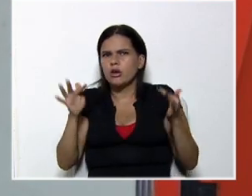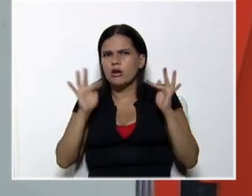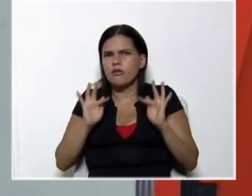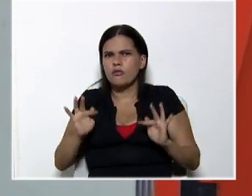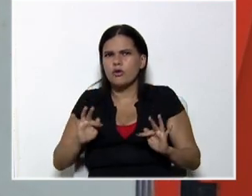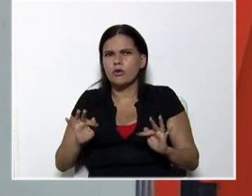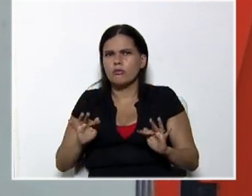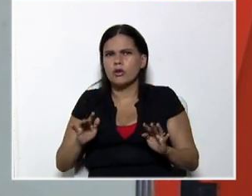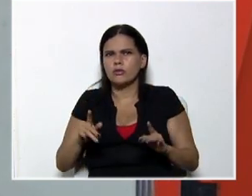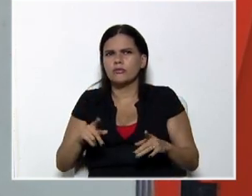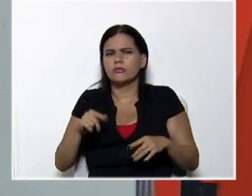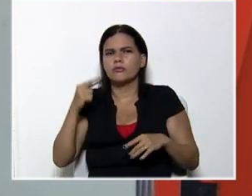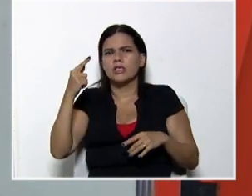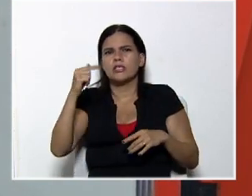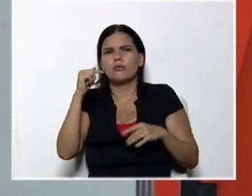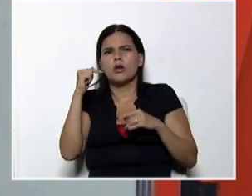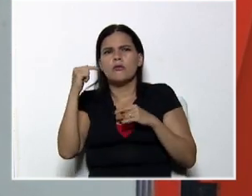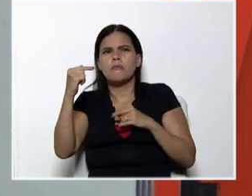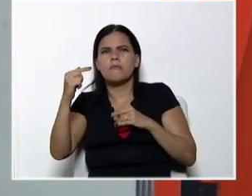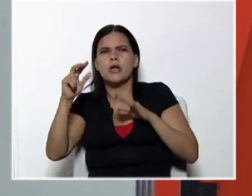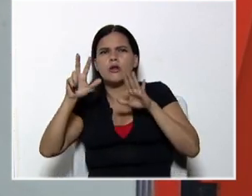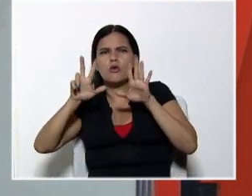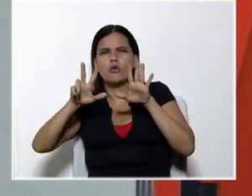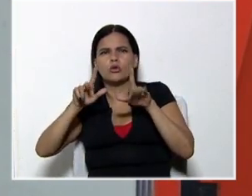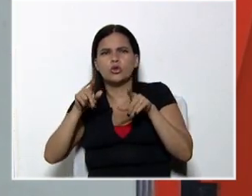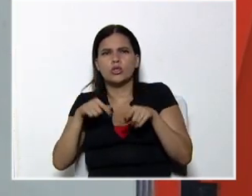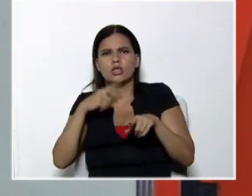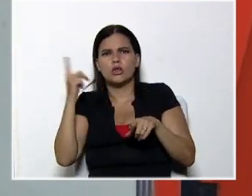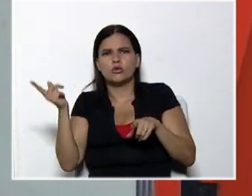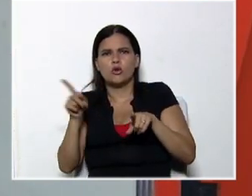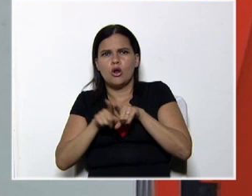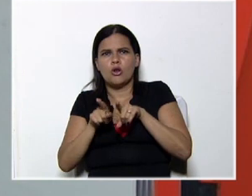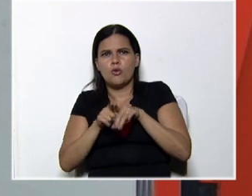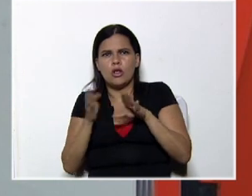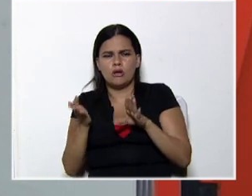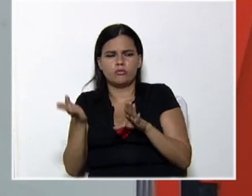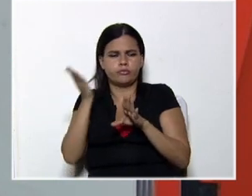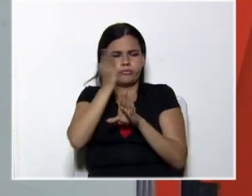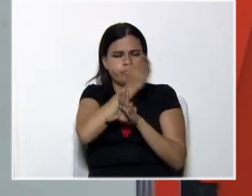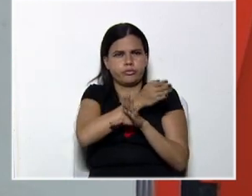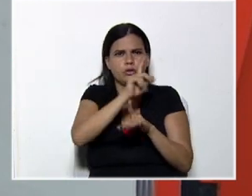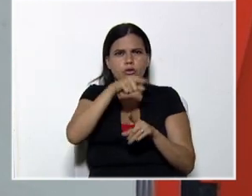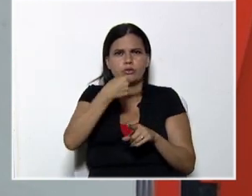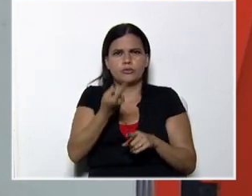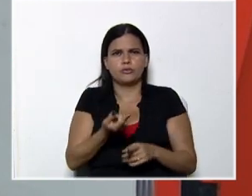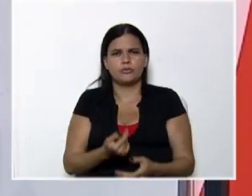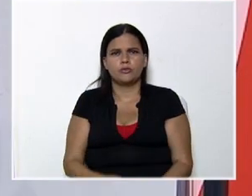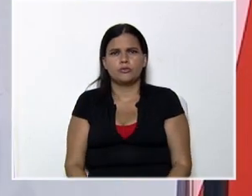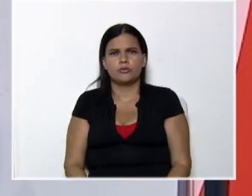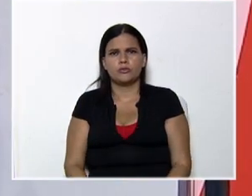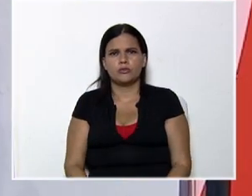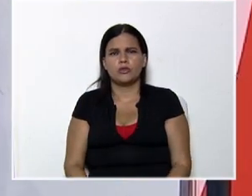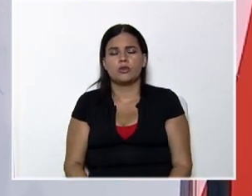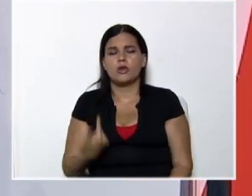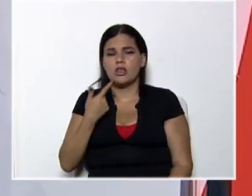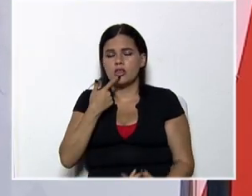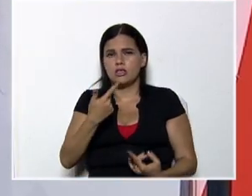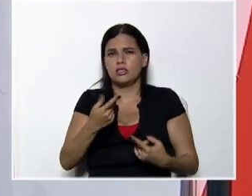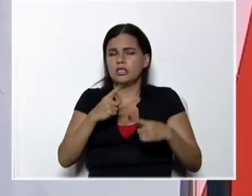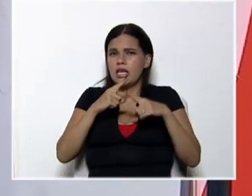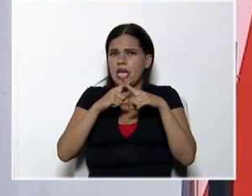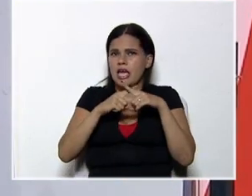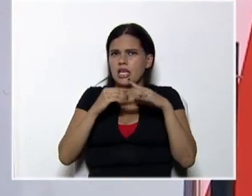término independiente que está en este miembro, se pasa al segundo miembro. Tendríamos x al